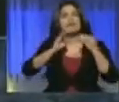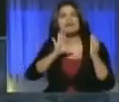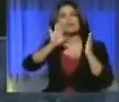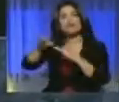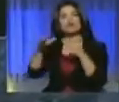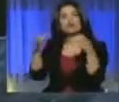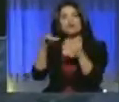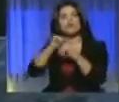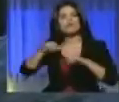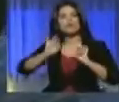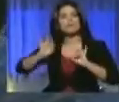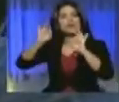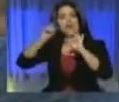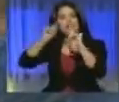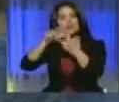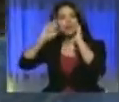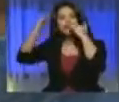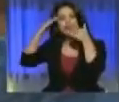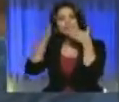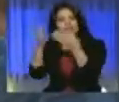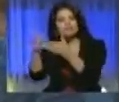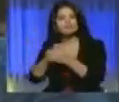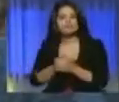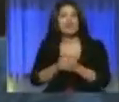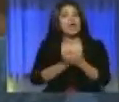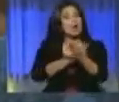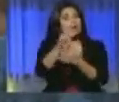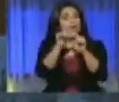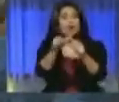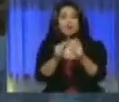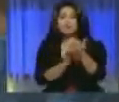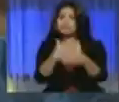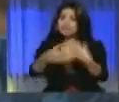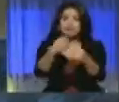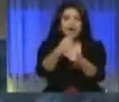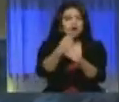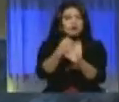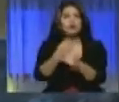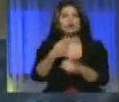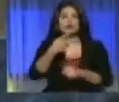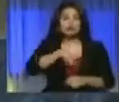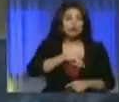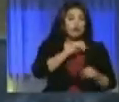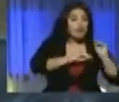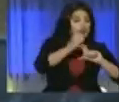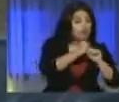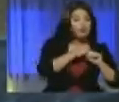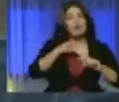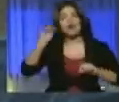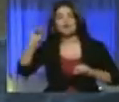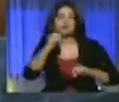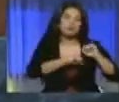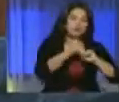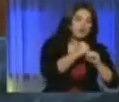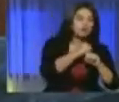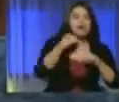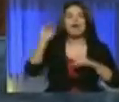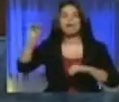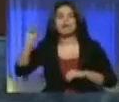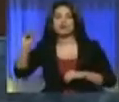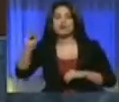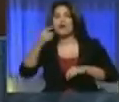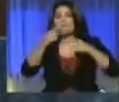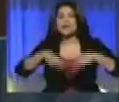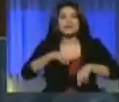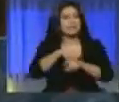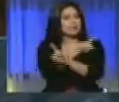esos casos puntuales. Seguimos avanzando y le vamos a ir informando sobre la marcha sin tiempo que perder para garantizar la protección